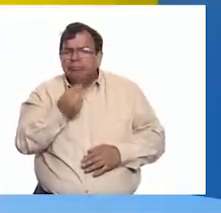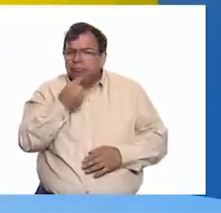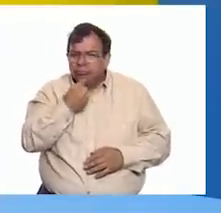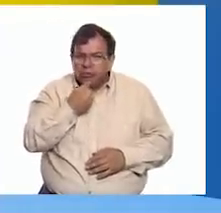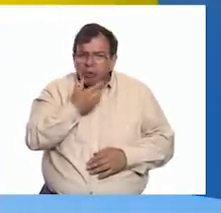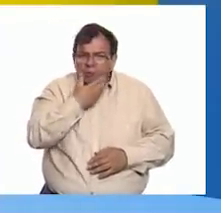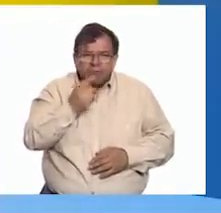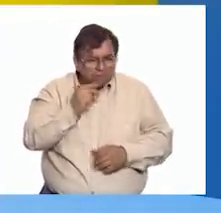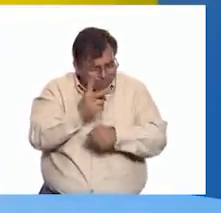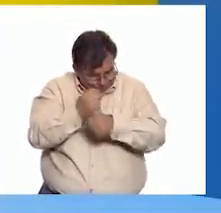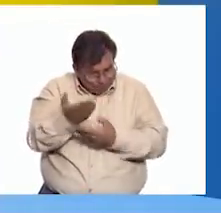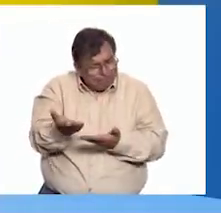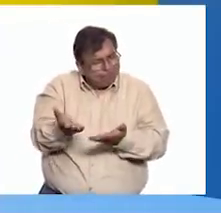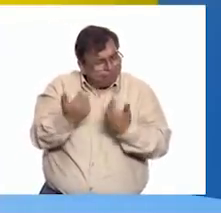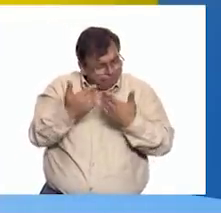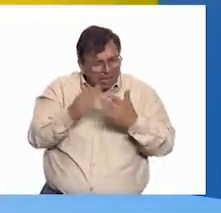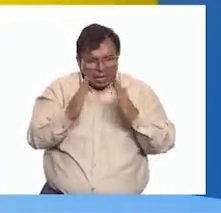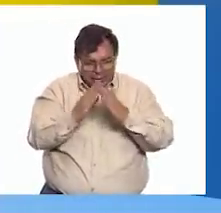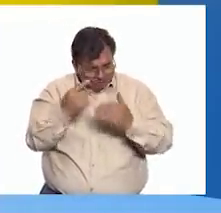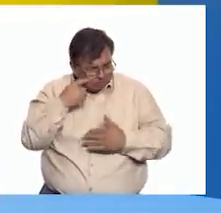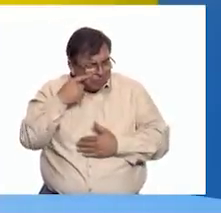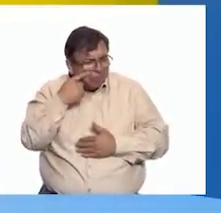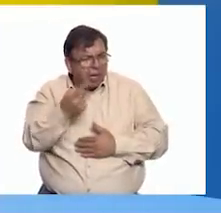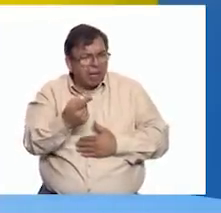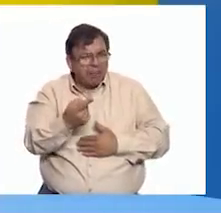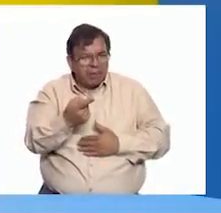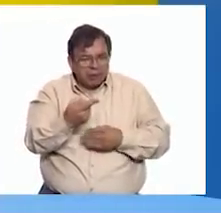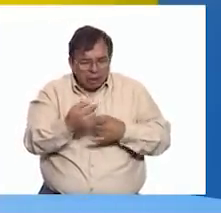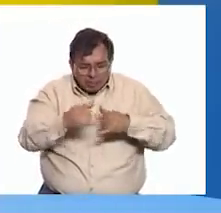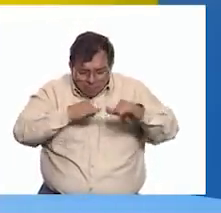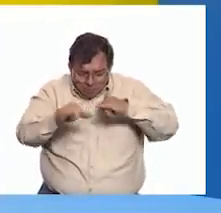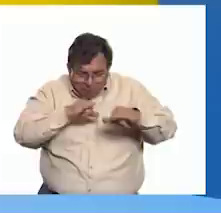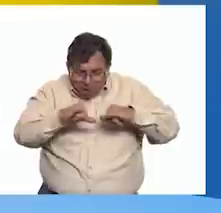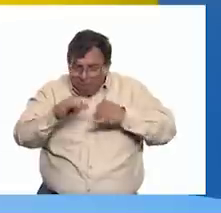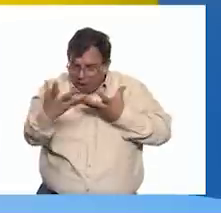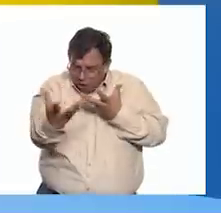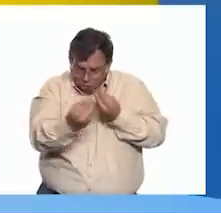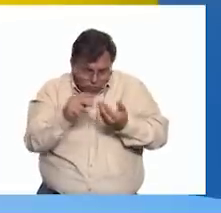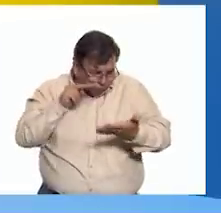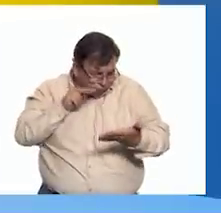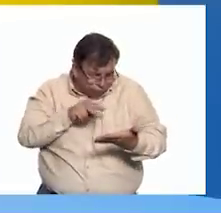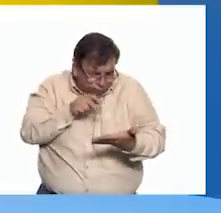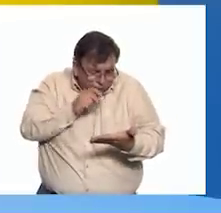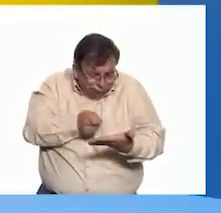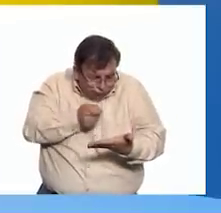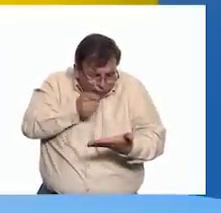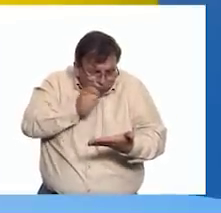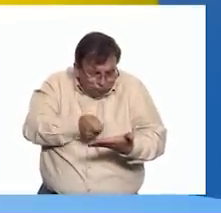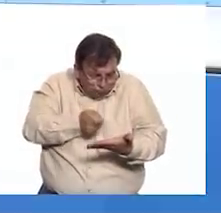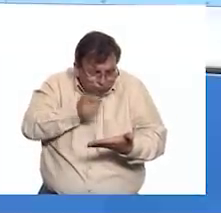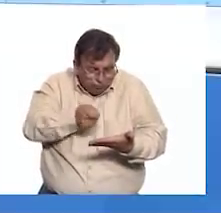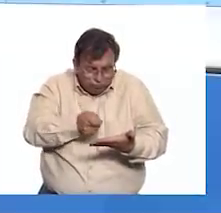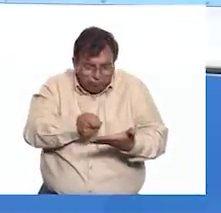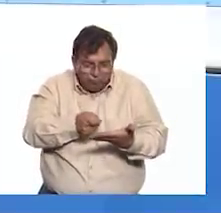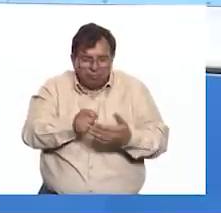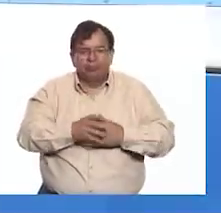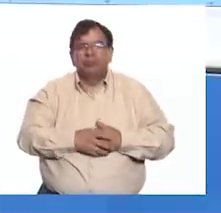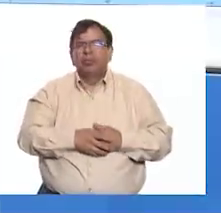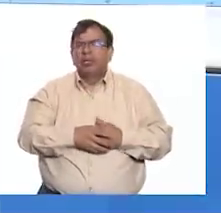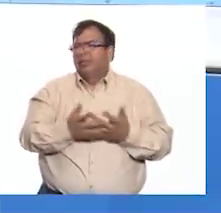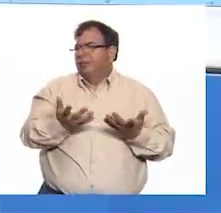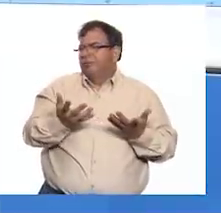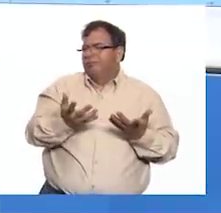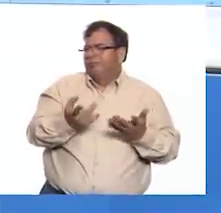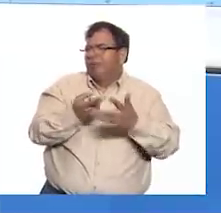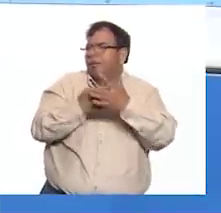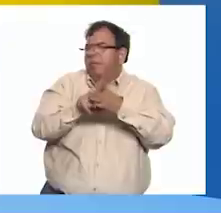niños y las niñas que nos acompañan desde casa para que interpreten junto con nosotros los mapas. Muy bien. ¿Y con qué